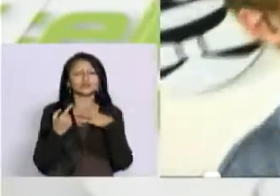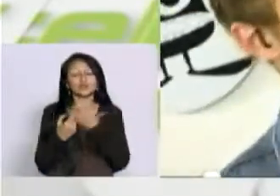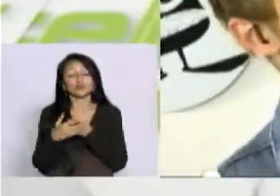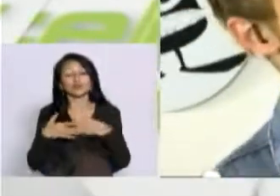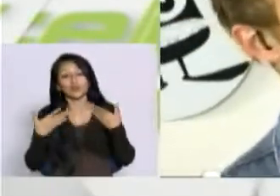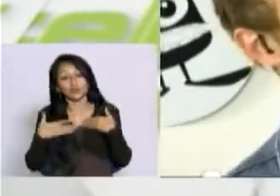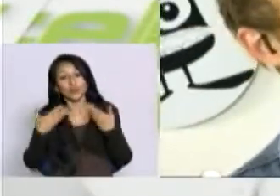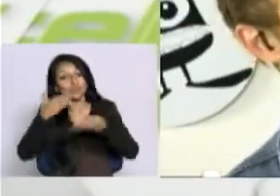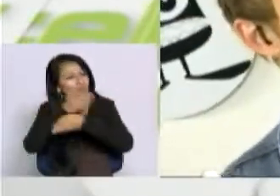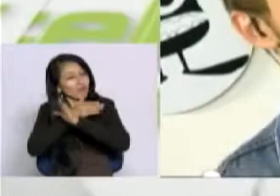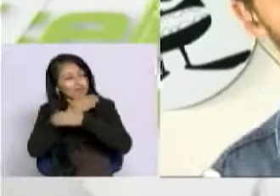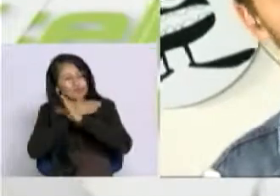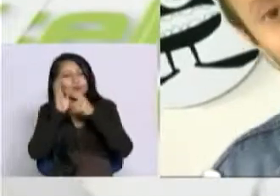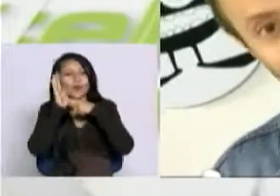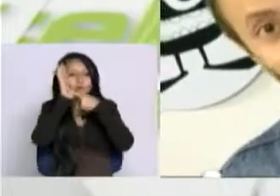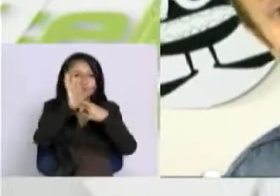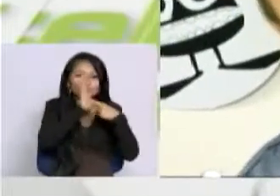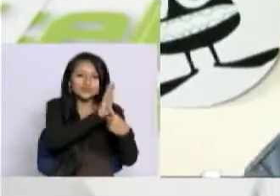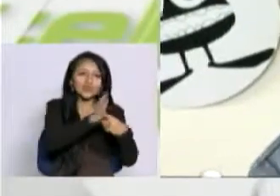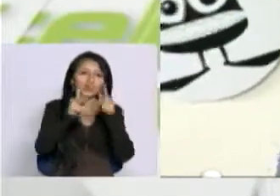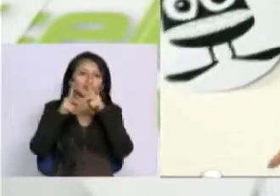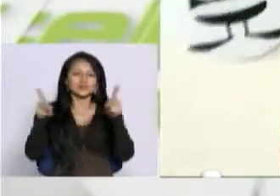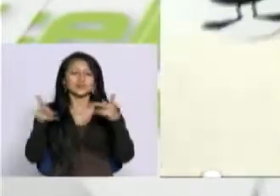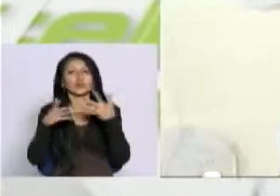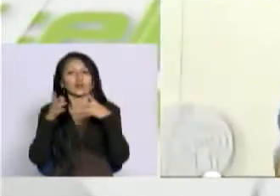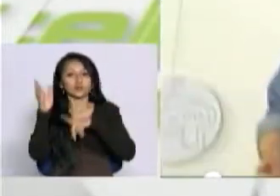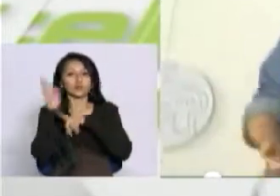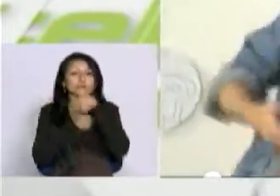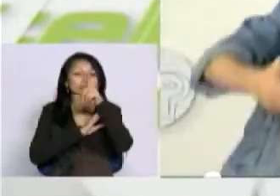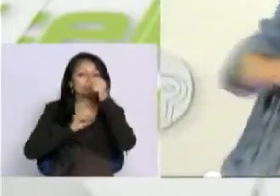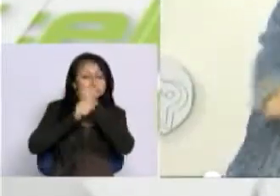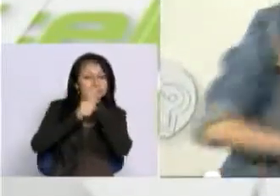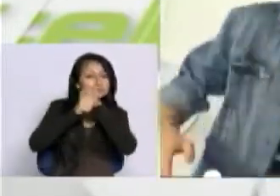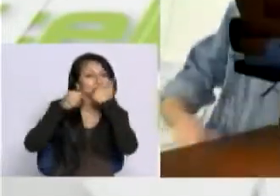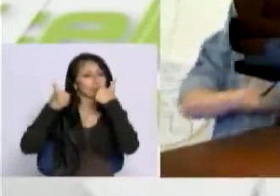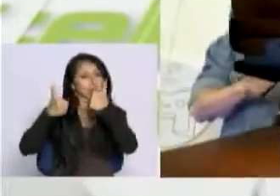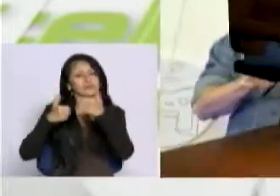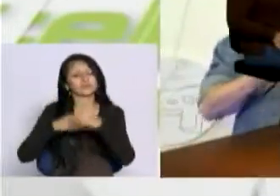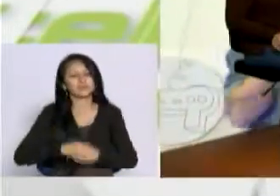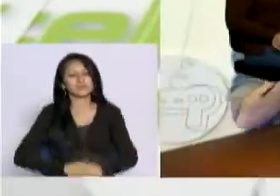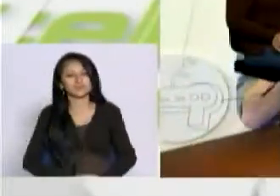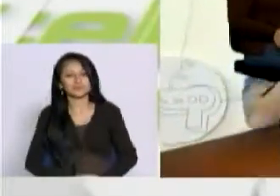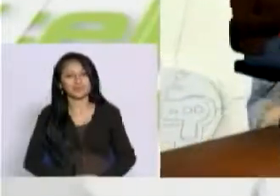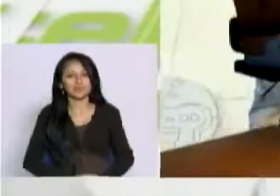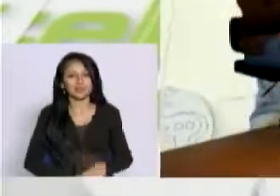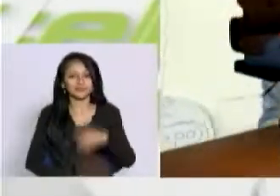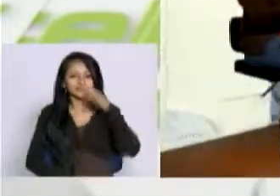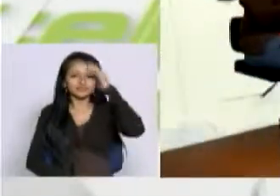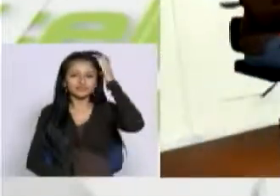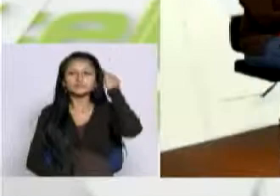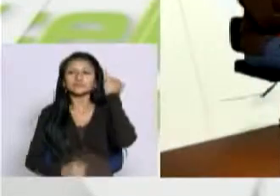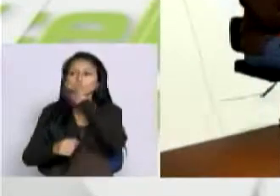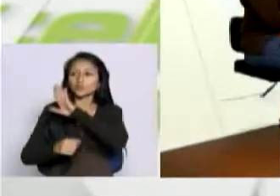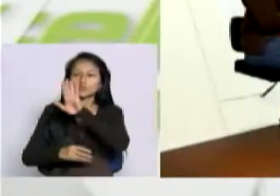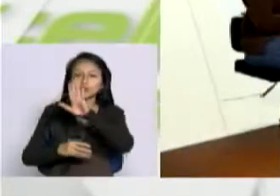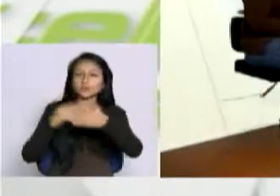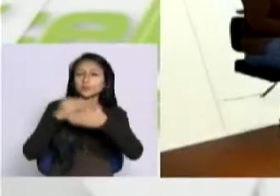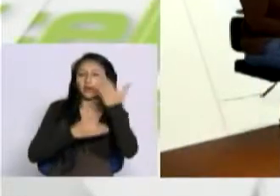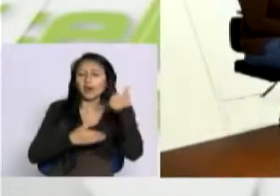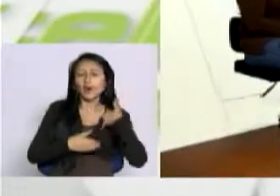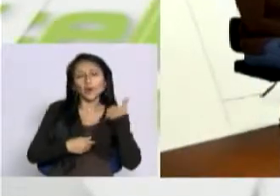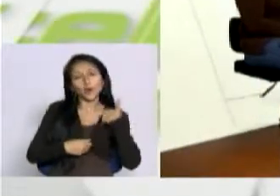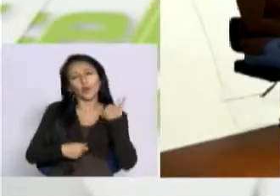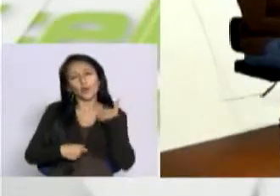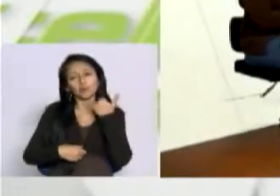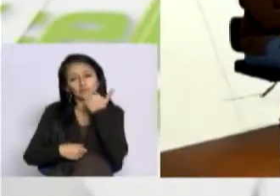continuar mostrando esas personas que hacen algo por la sociedad. Nicolás, ustedes empezaron muy jóvenes en el canal